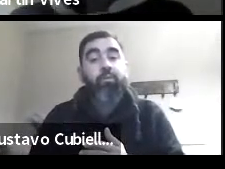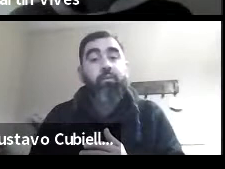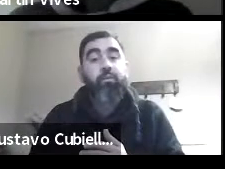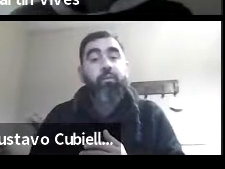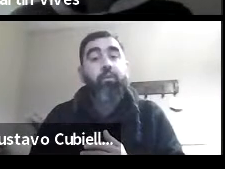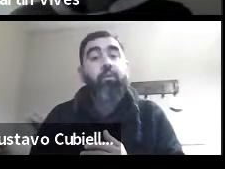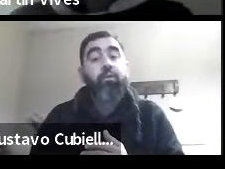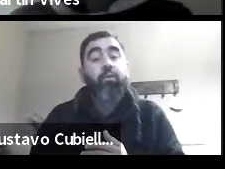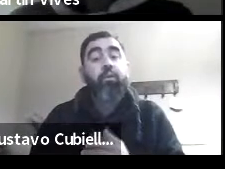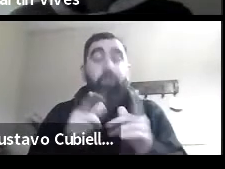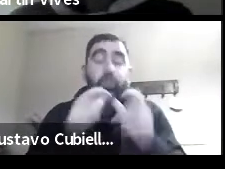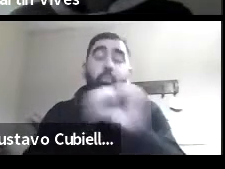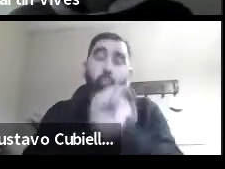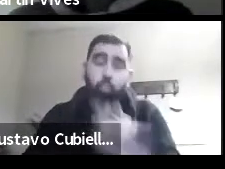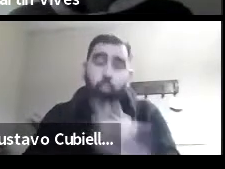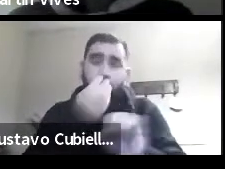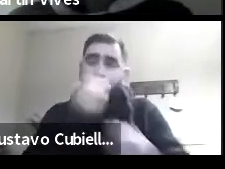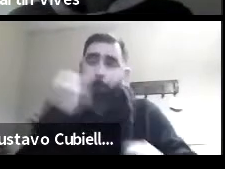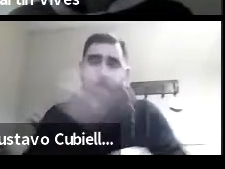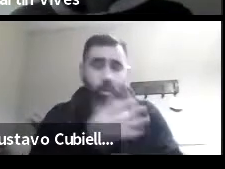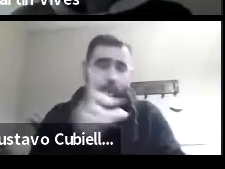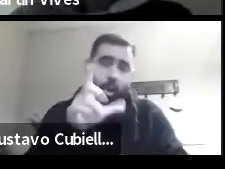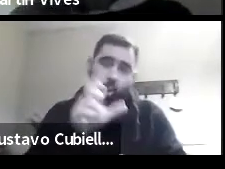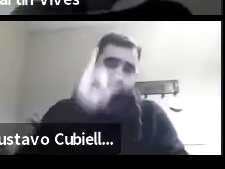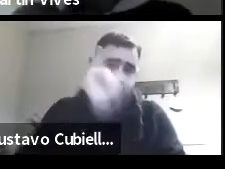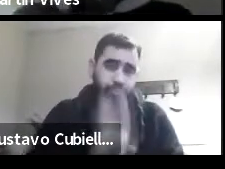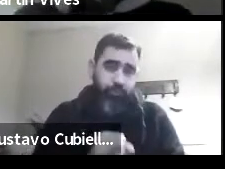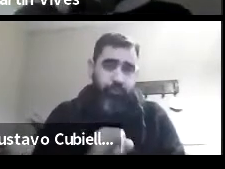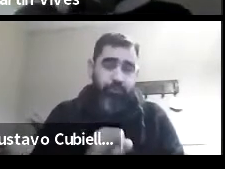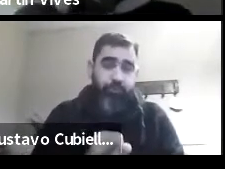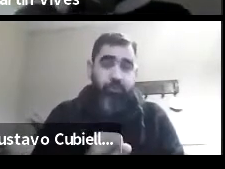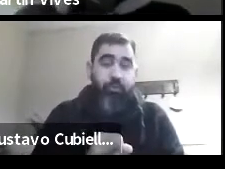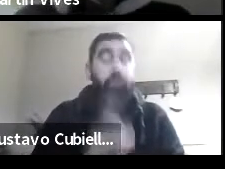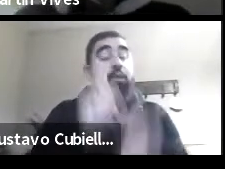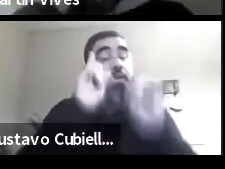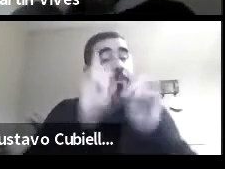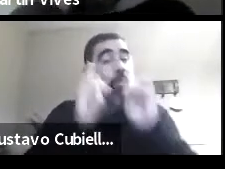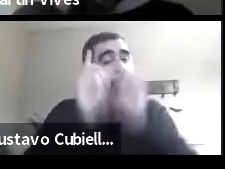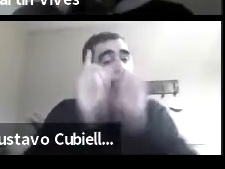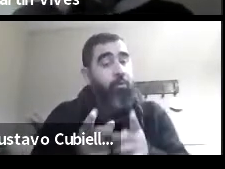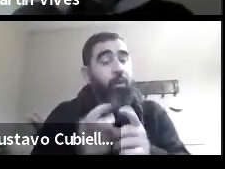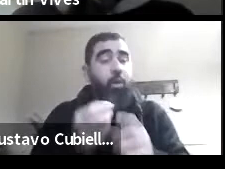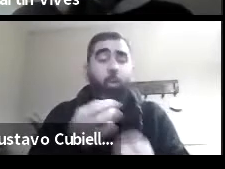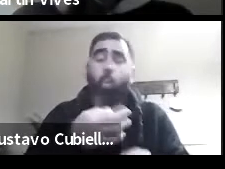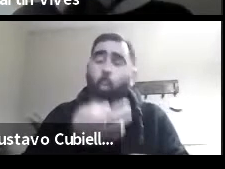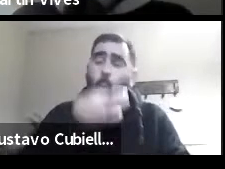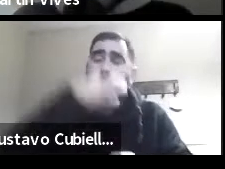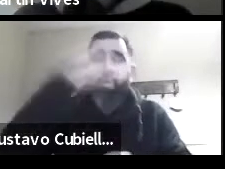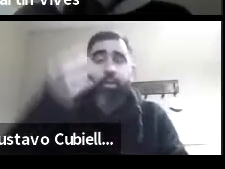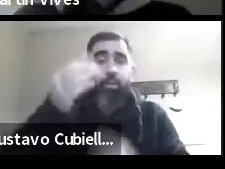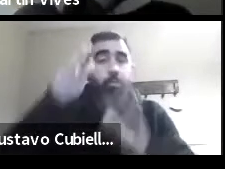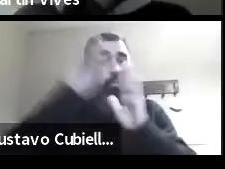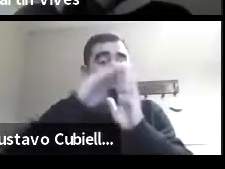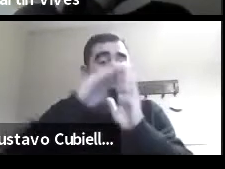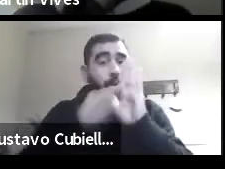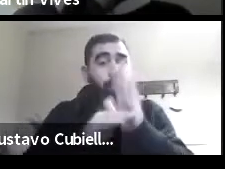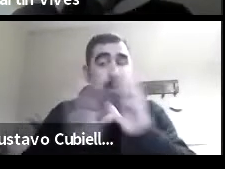perfectible y creo que en realidad corresponde que cualquier tipo de programa de este